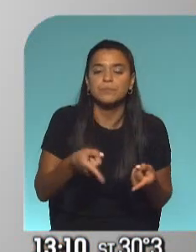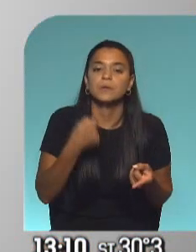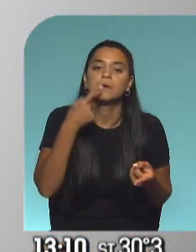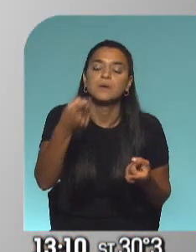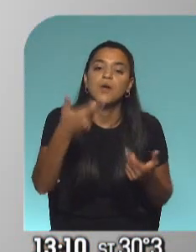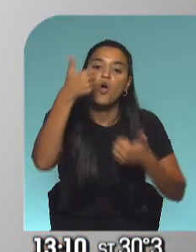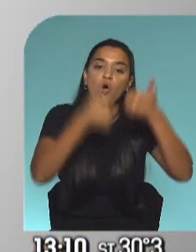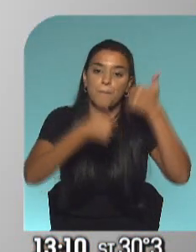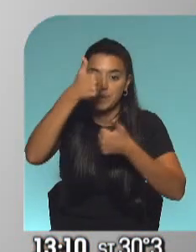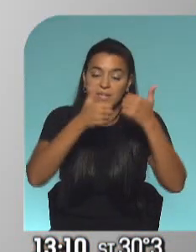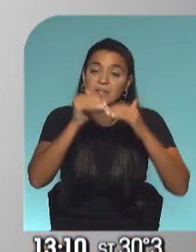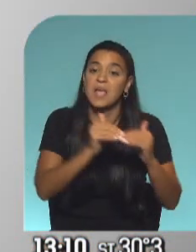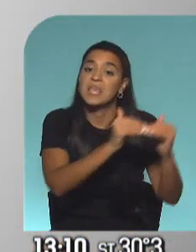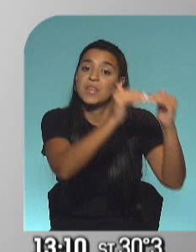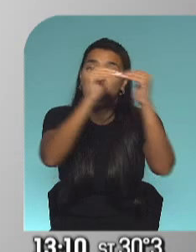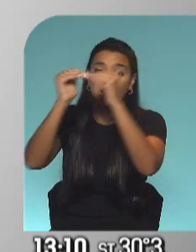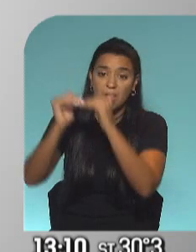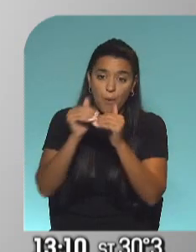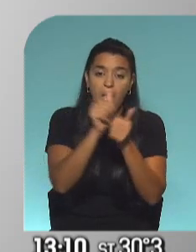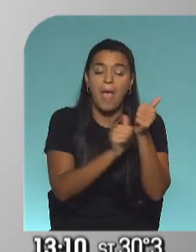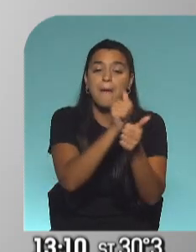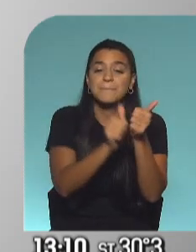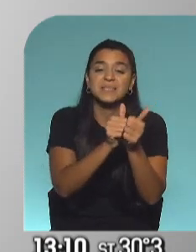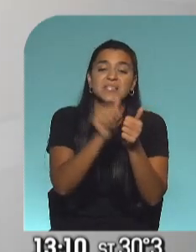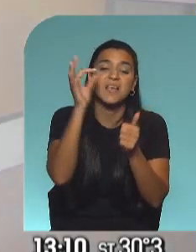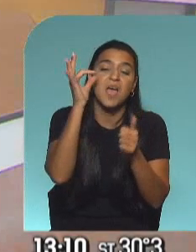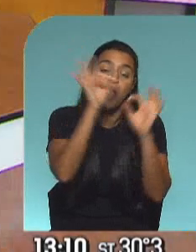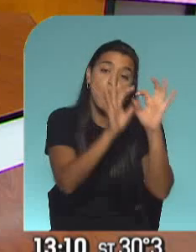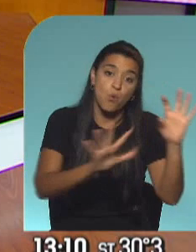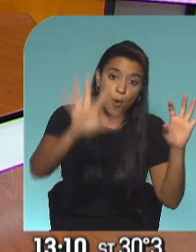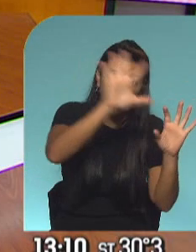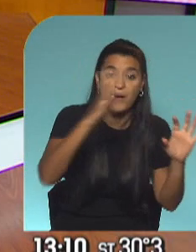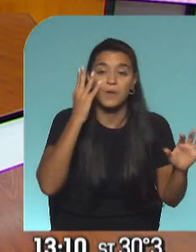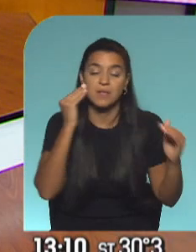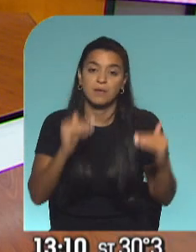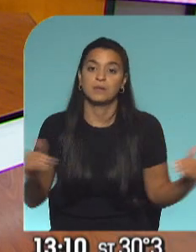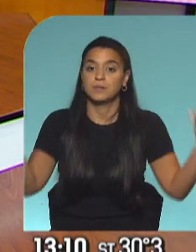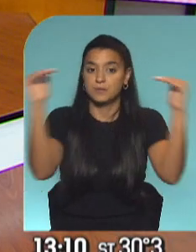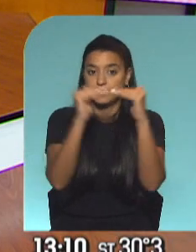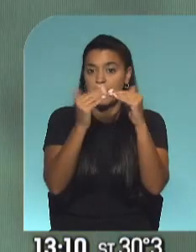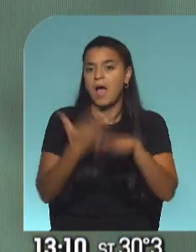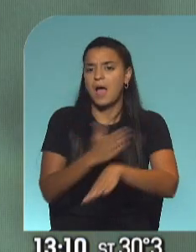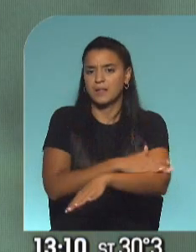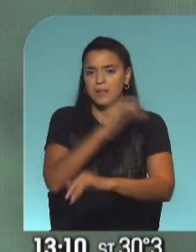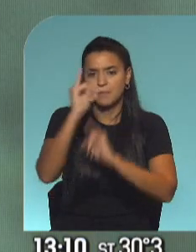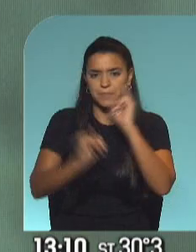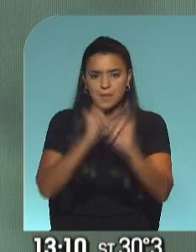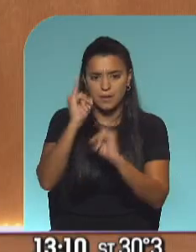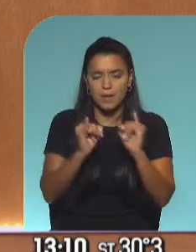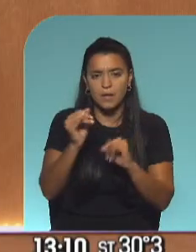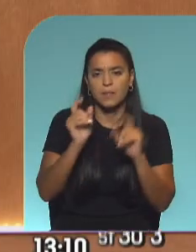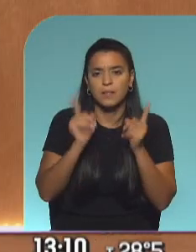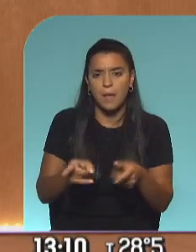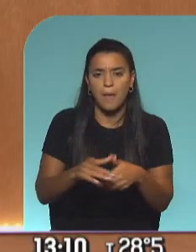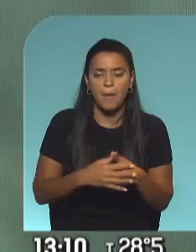esto de la competencia equitativa entre empresas europeas y británicas. Vos lo habías explicado también esto,